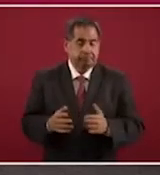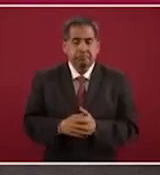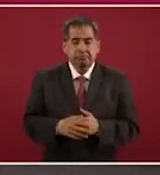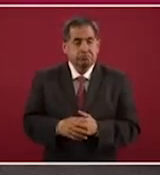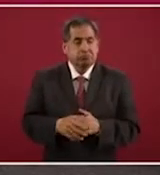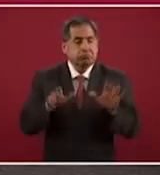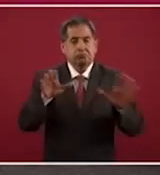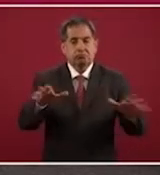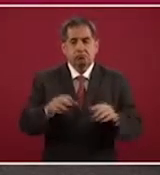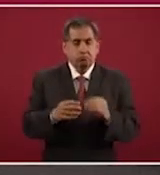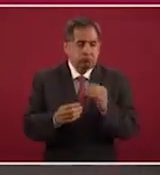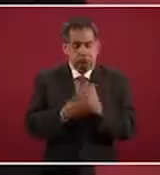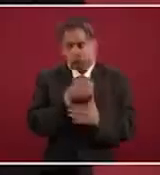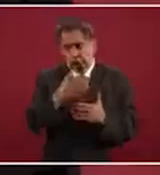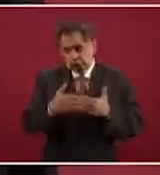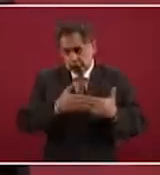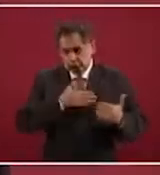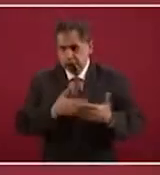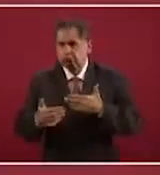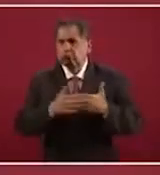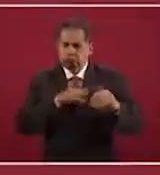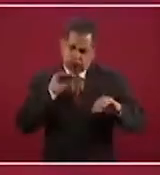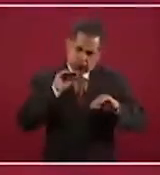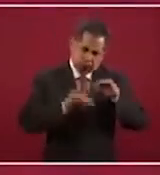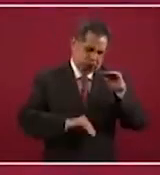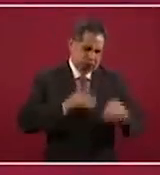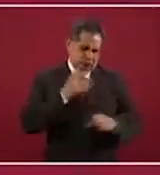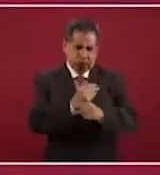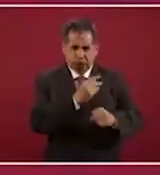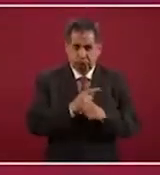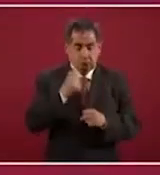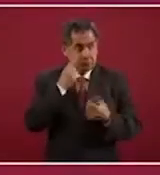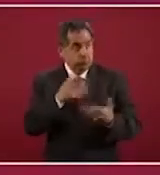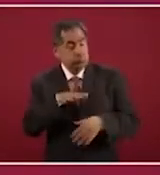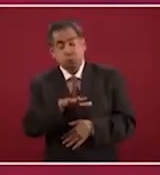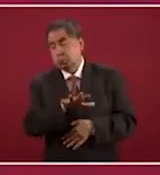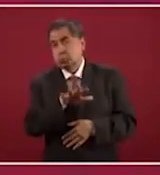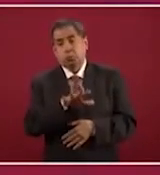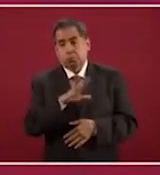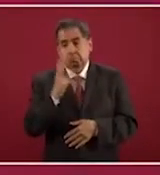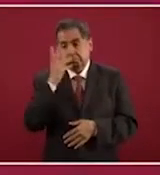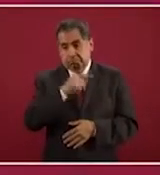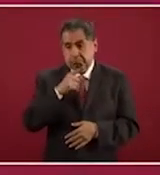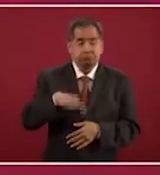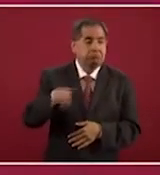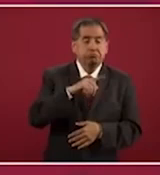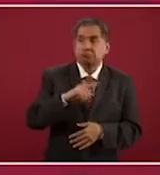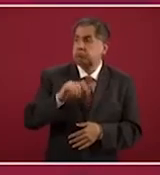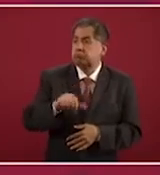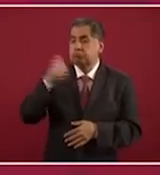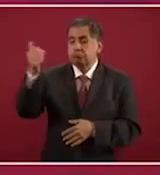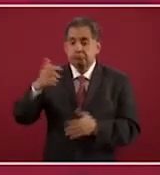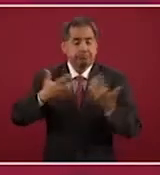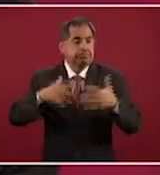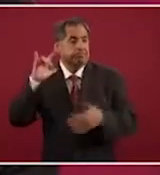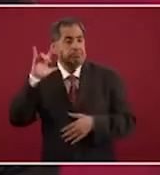moderno el que se está construyendo va a ser muy atractivo para las líneas